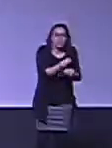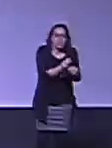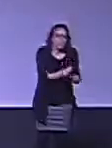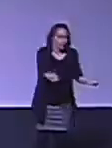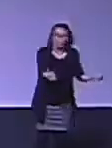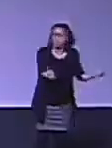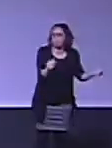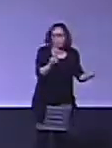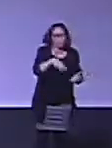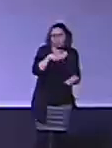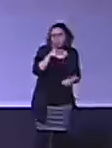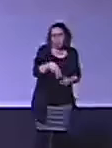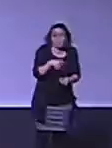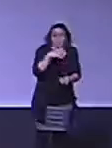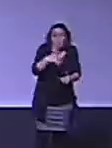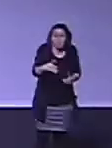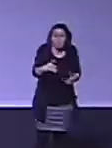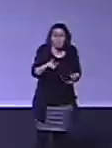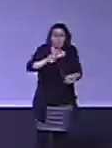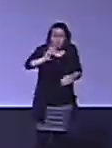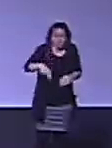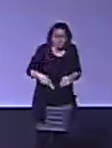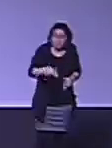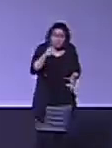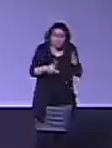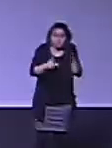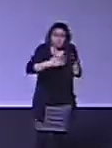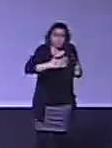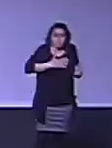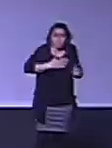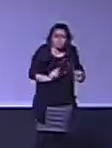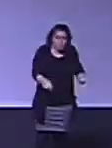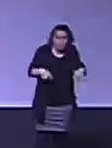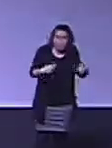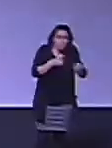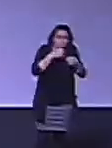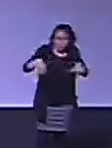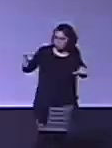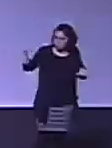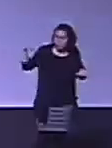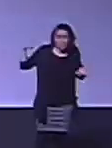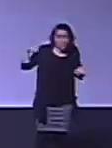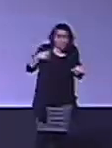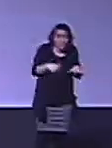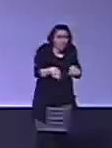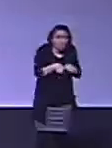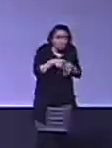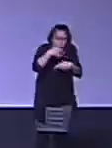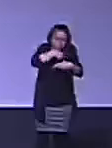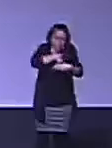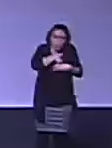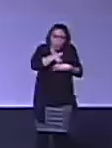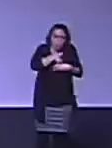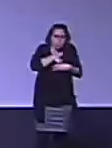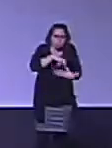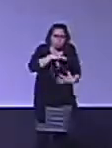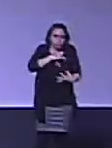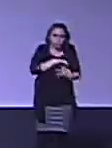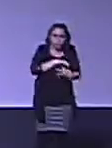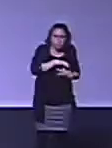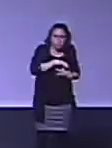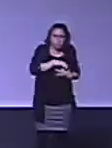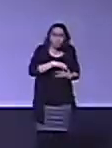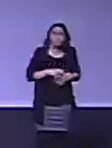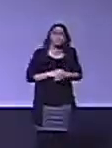algo natural y auténtico que históricamente lo llevamos dentro. Eskerrik asko a vosotras,